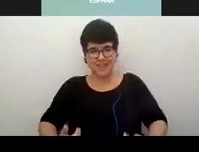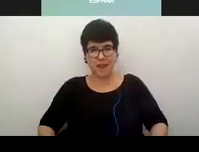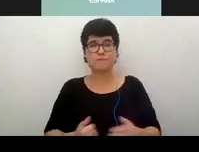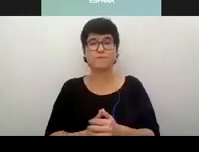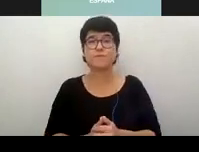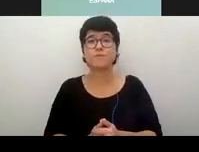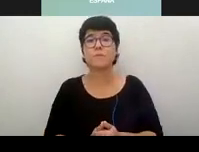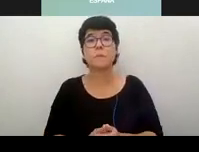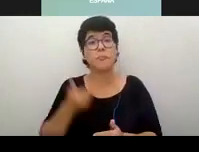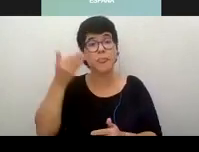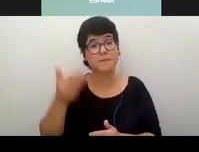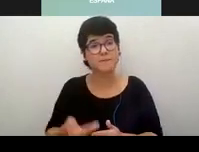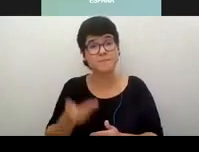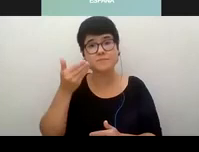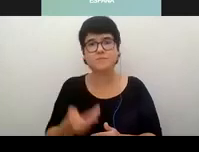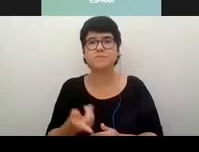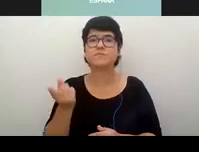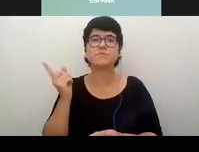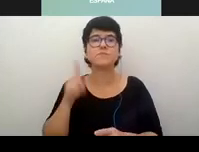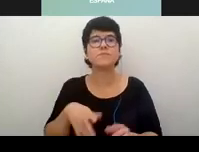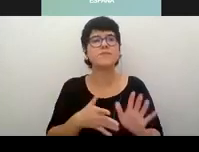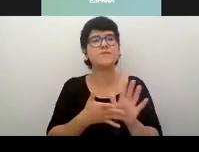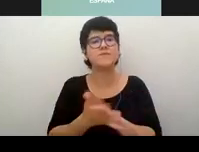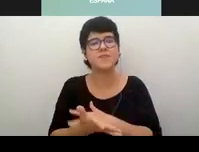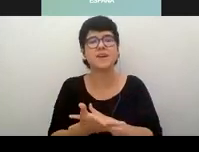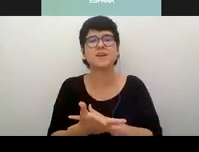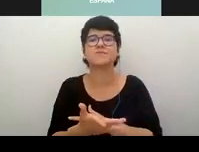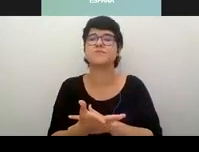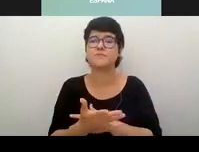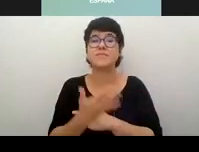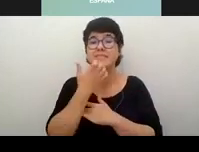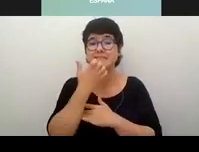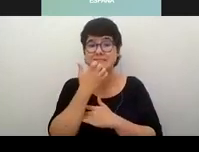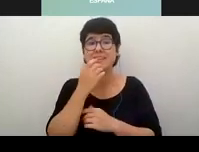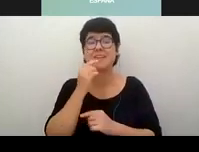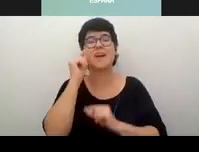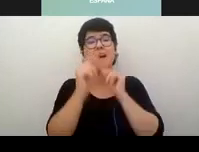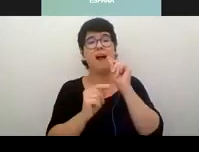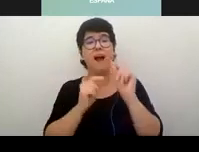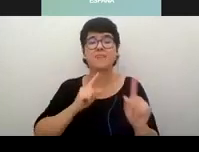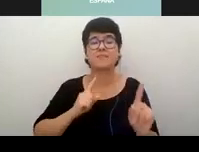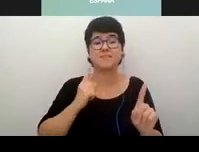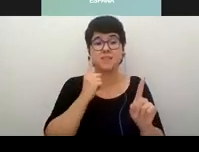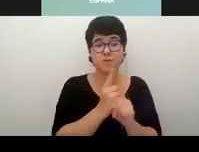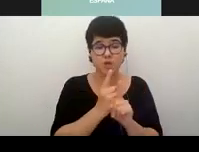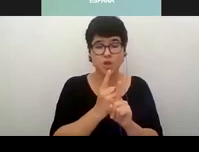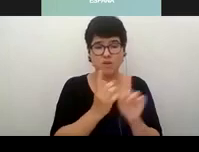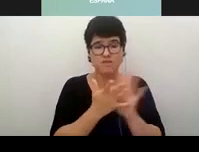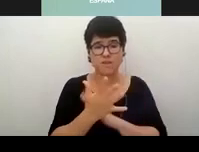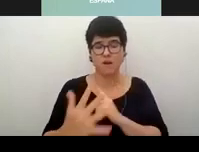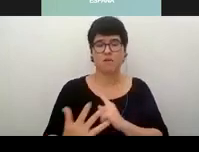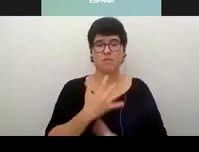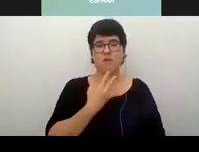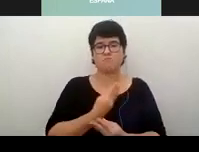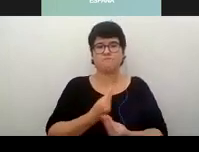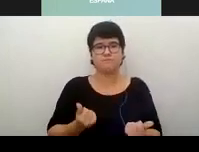boulardii lo utilizamos muchísimo después de tomar un antibiótico que arrase con toda la microbiota. ¿Qué tienen en común los Lactobacillus